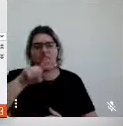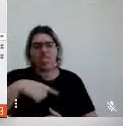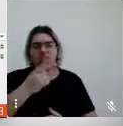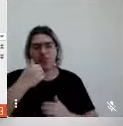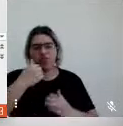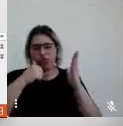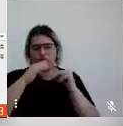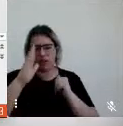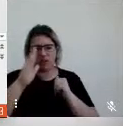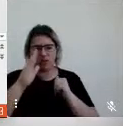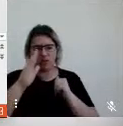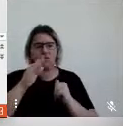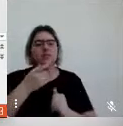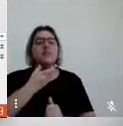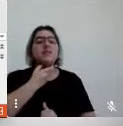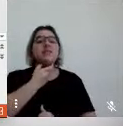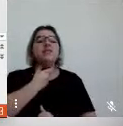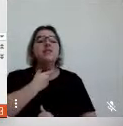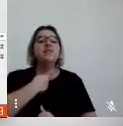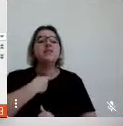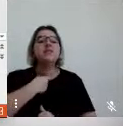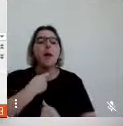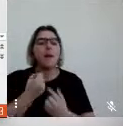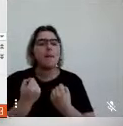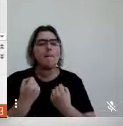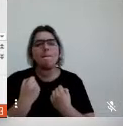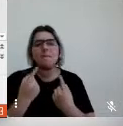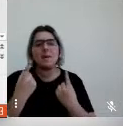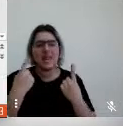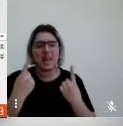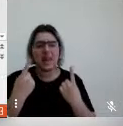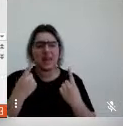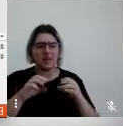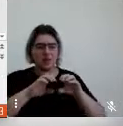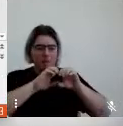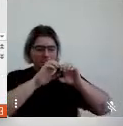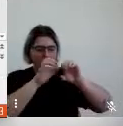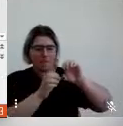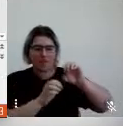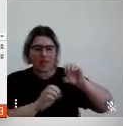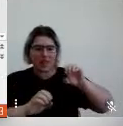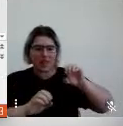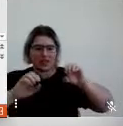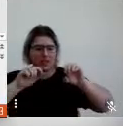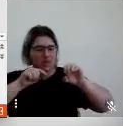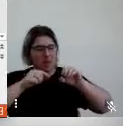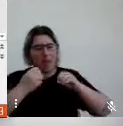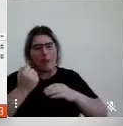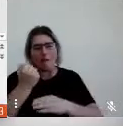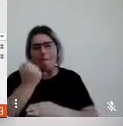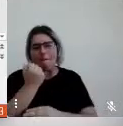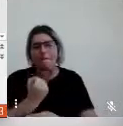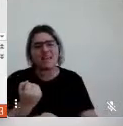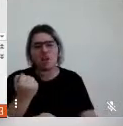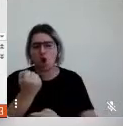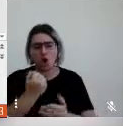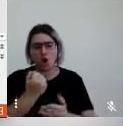ser miles de bacterias y en nuestro intestino delgado son millones y miles de millones, para que en